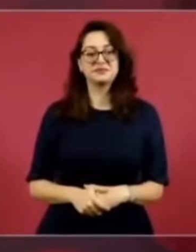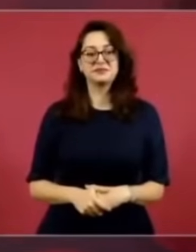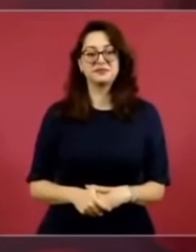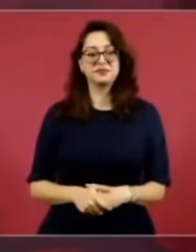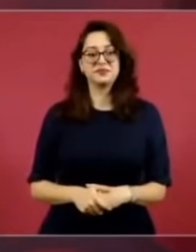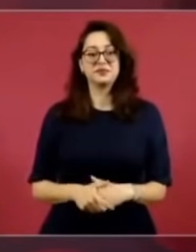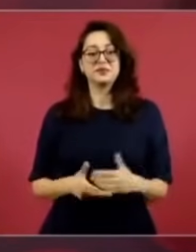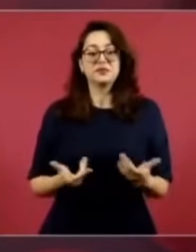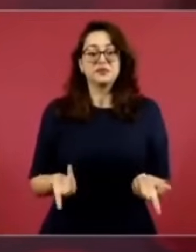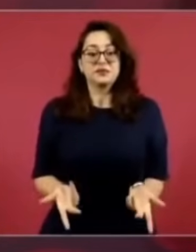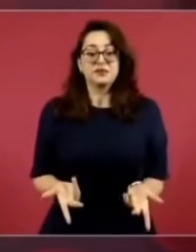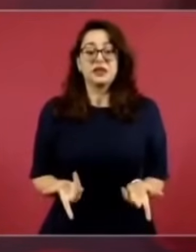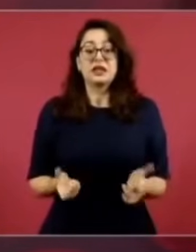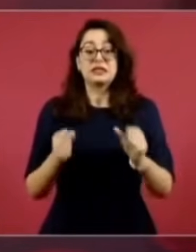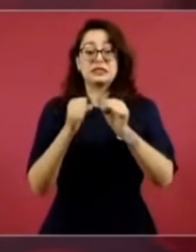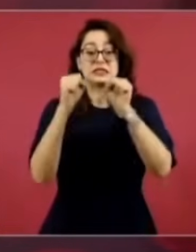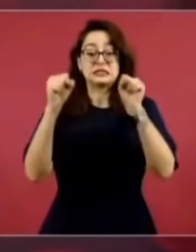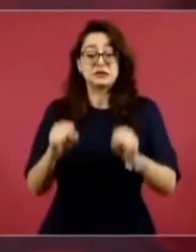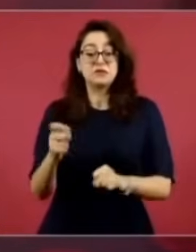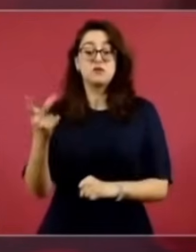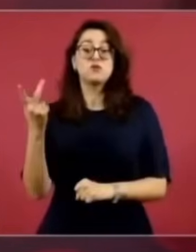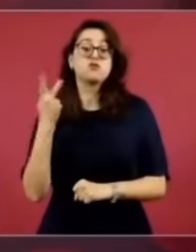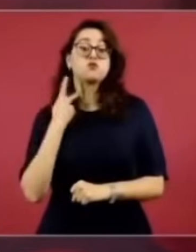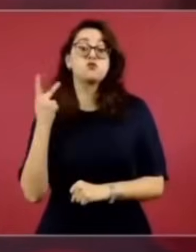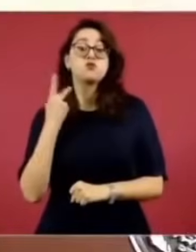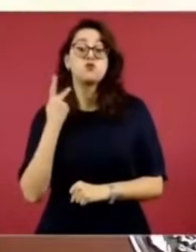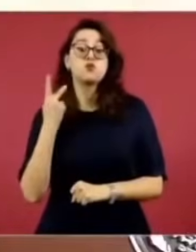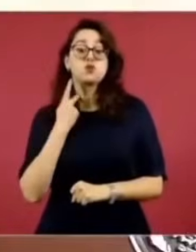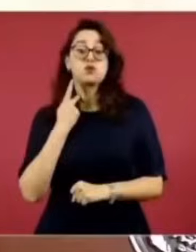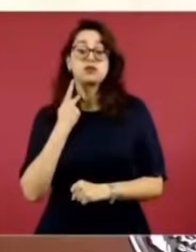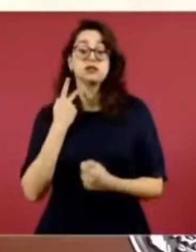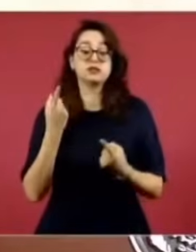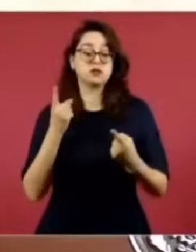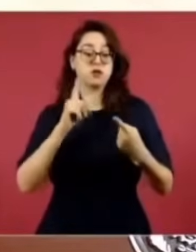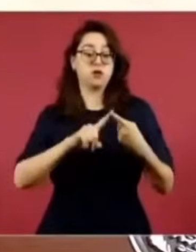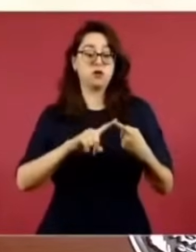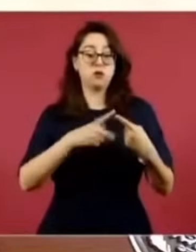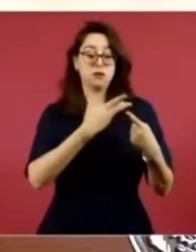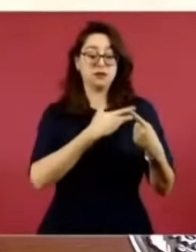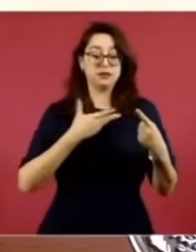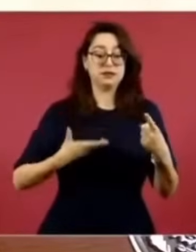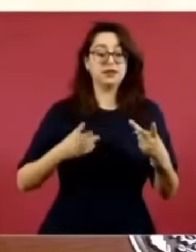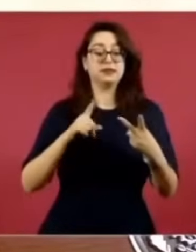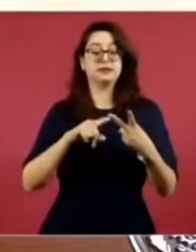un sistema político dominado por una élite.